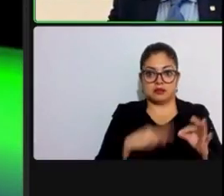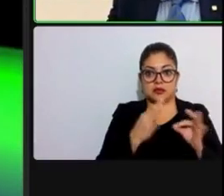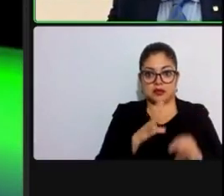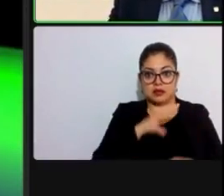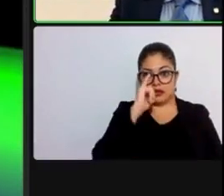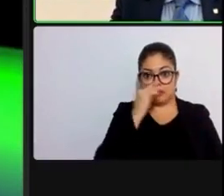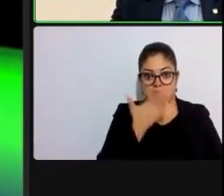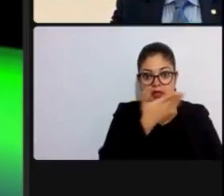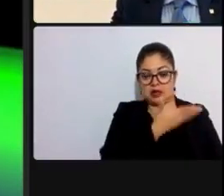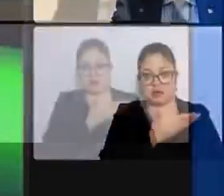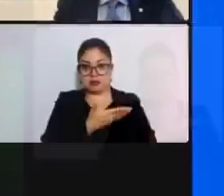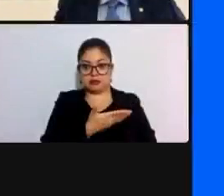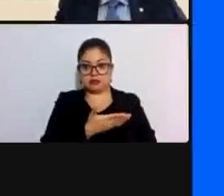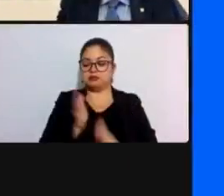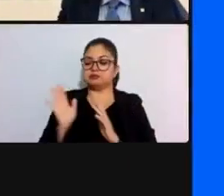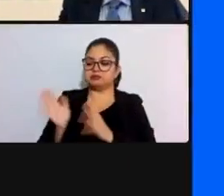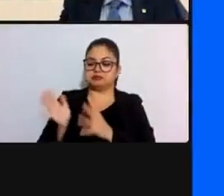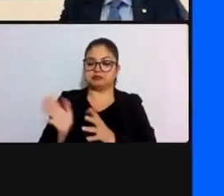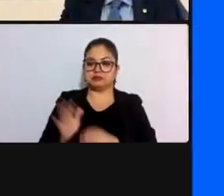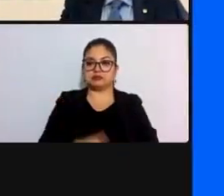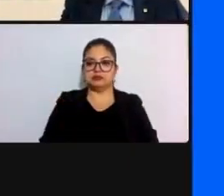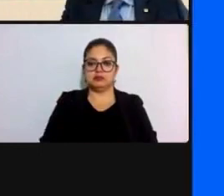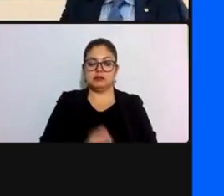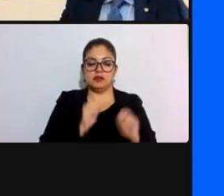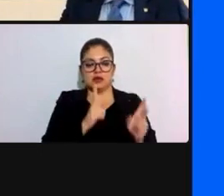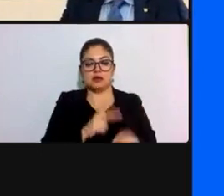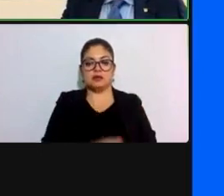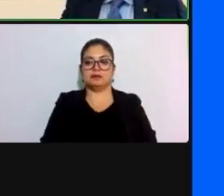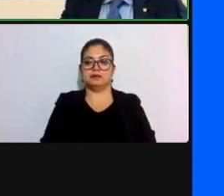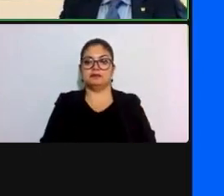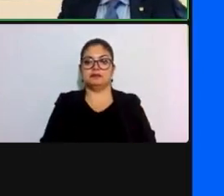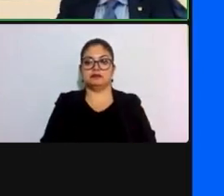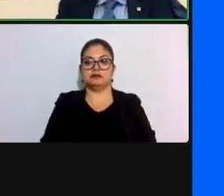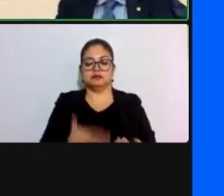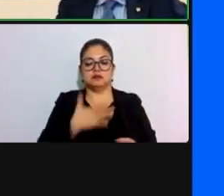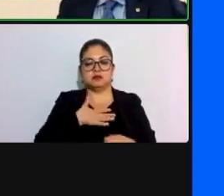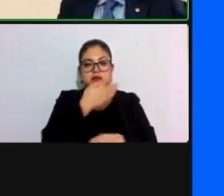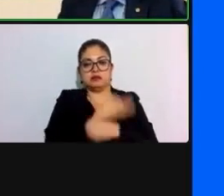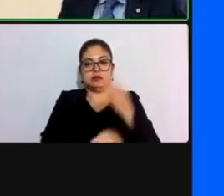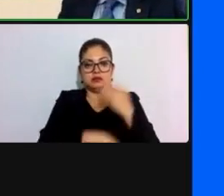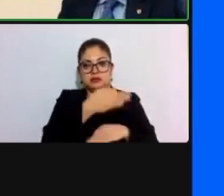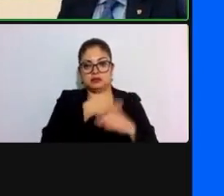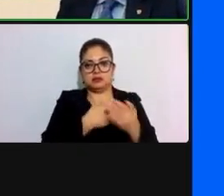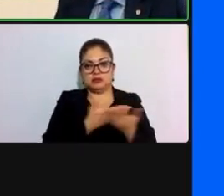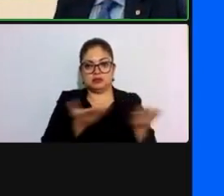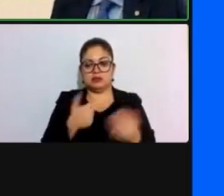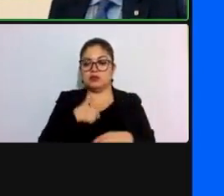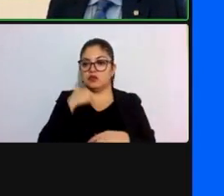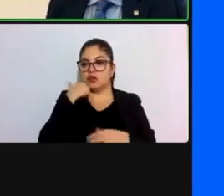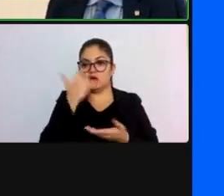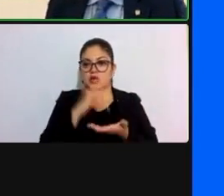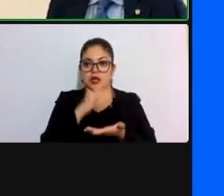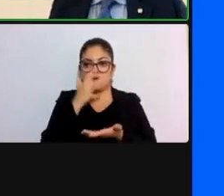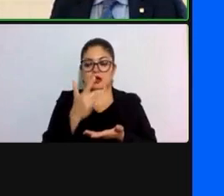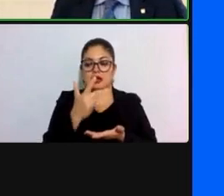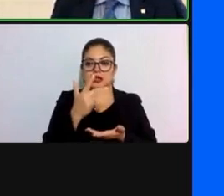Ya podemos verla. Perfecto. Bueno, buenas tardes a todos. Quiero agradecer la amable invitación